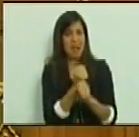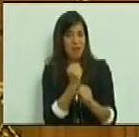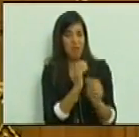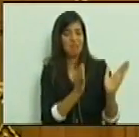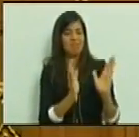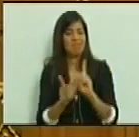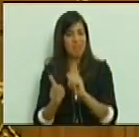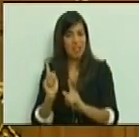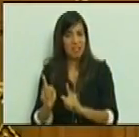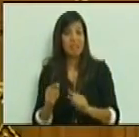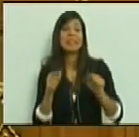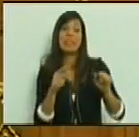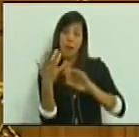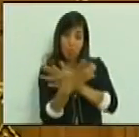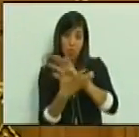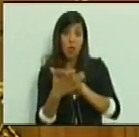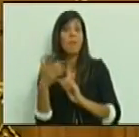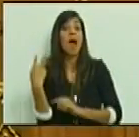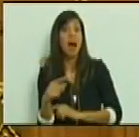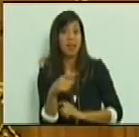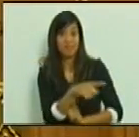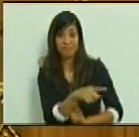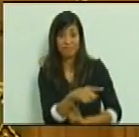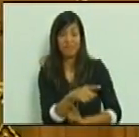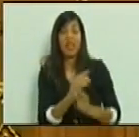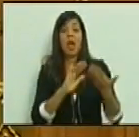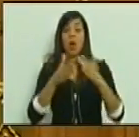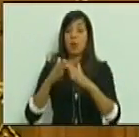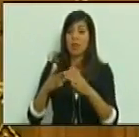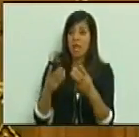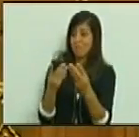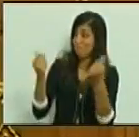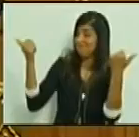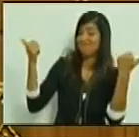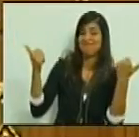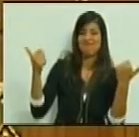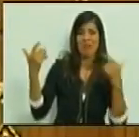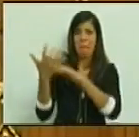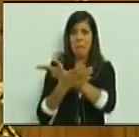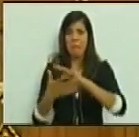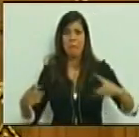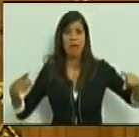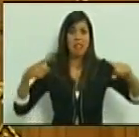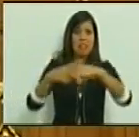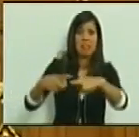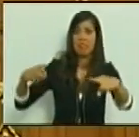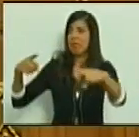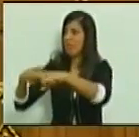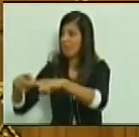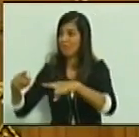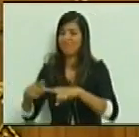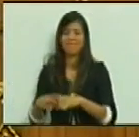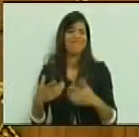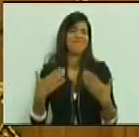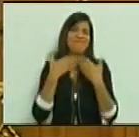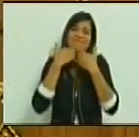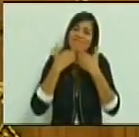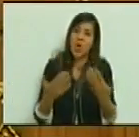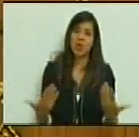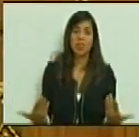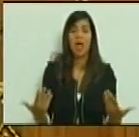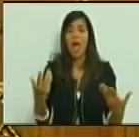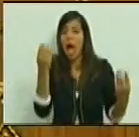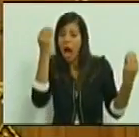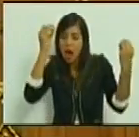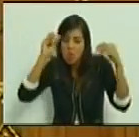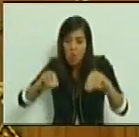Hay diáspora también allí, hay dispersión de esfuerzos allí, que si nos aglutinamos como un solo ente, como un solo